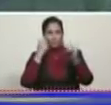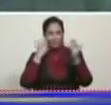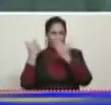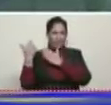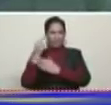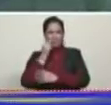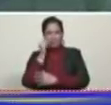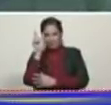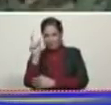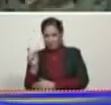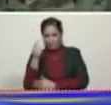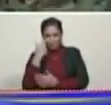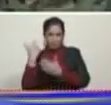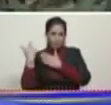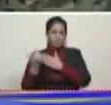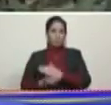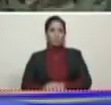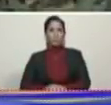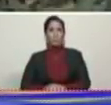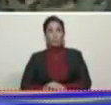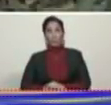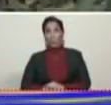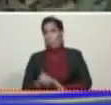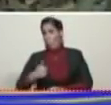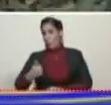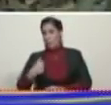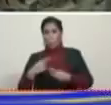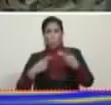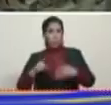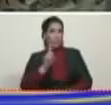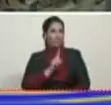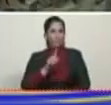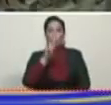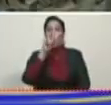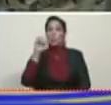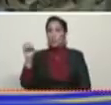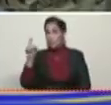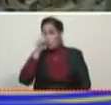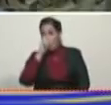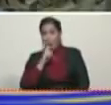importante, no es cualquier cosa, son 200 años, lo que yo decía ayer,